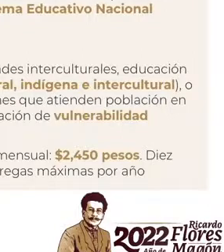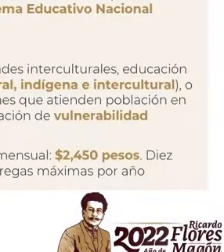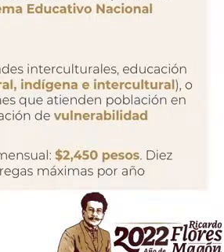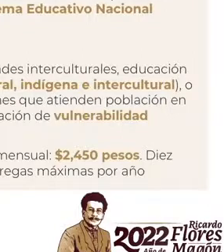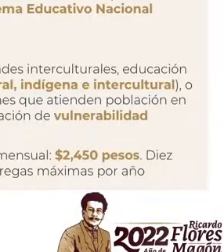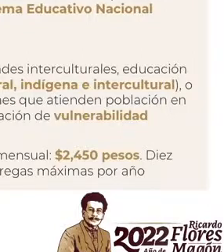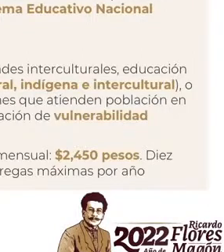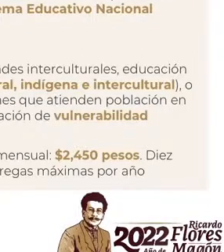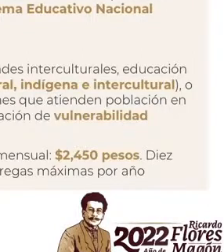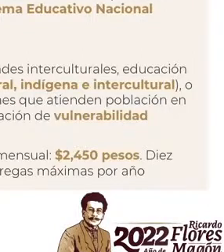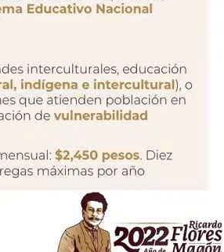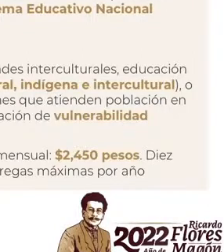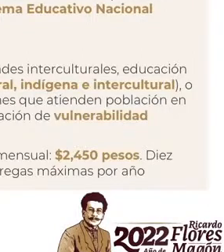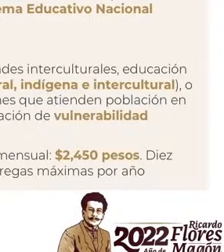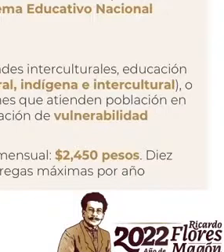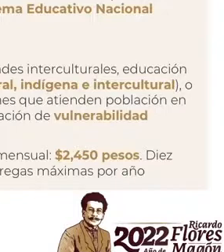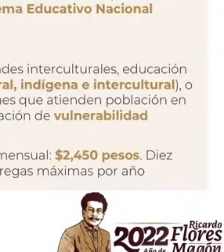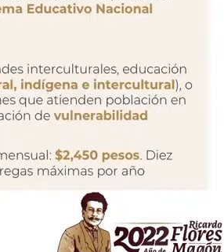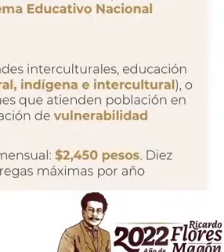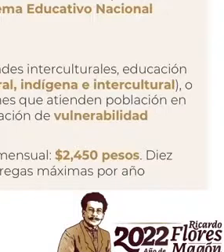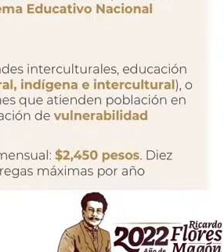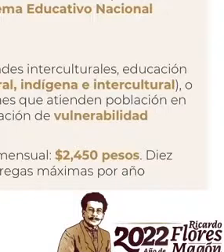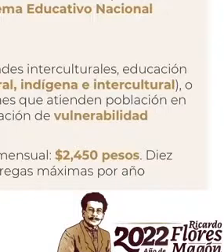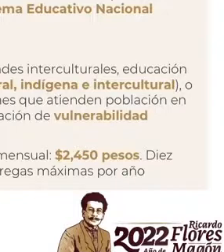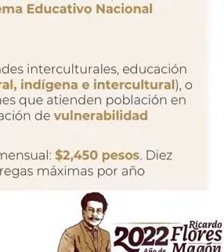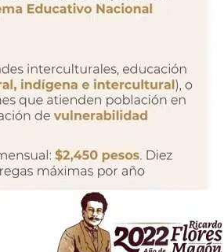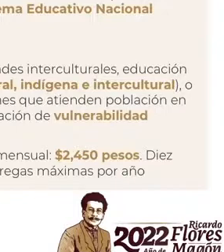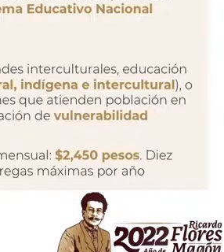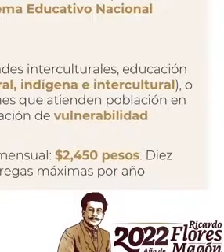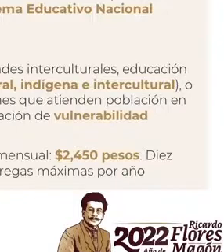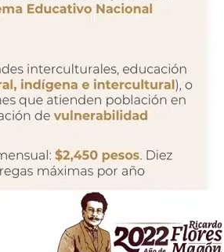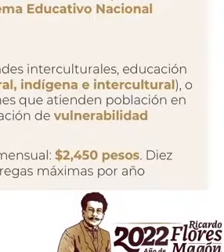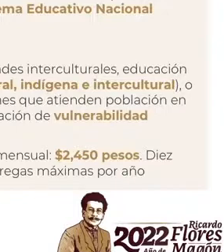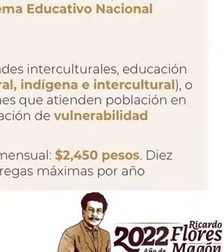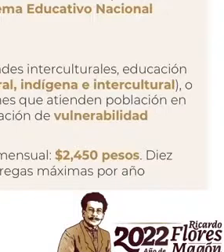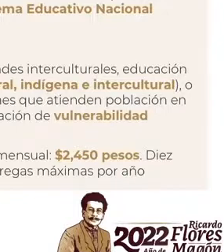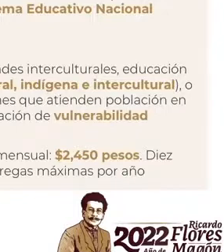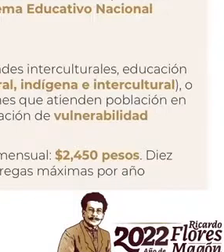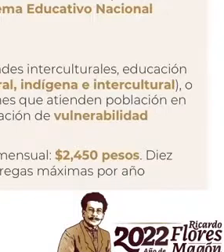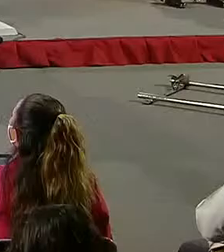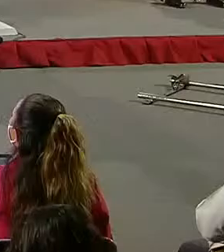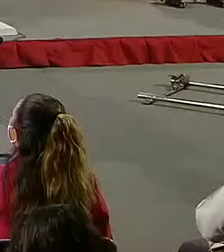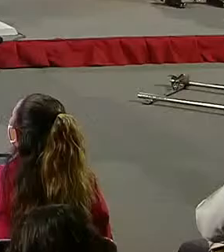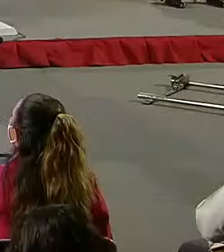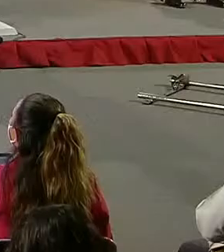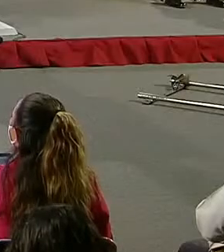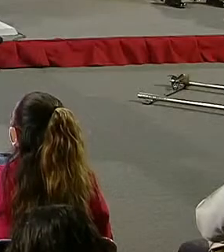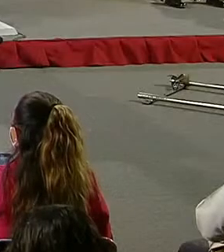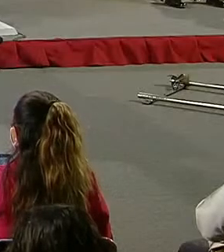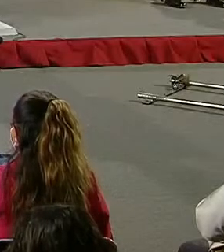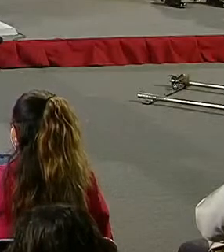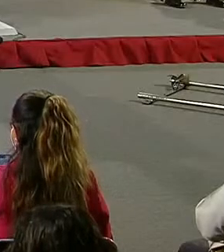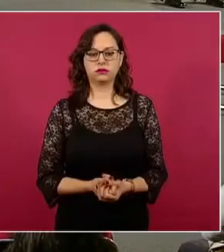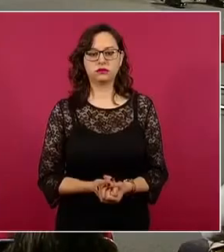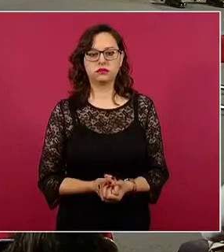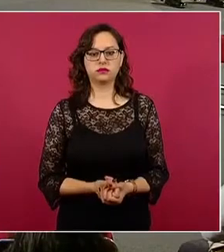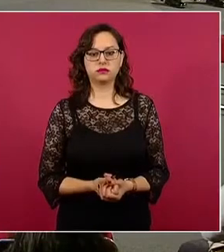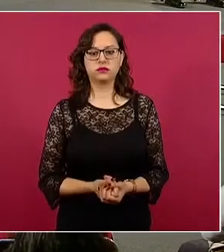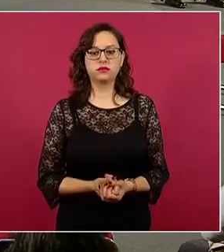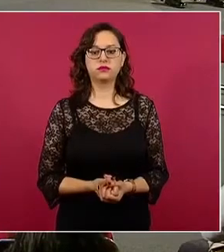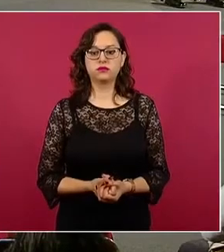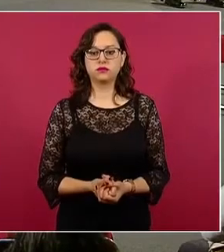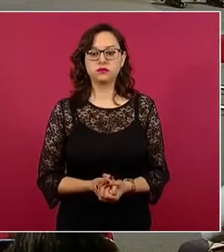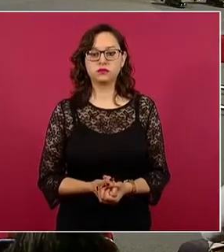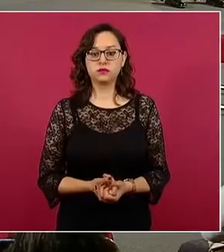secundaria. Este programa atiende principalmente a las familias que se encuentran ubicadas en localidades